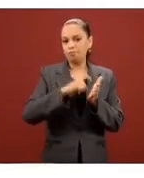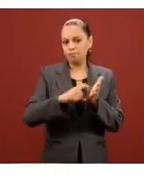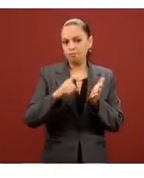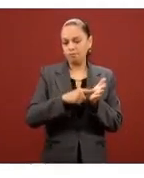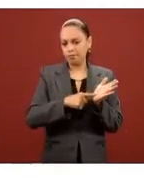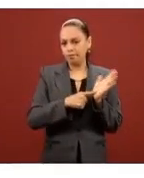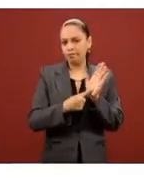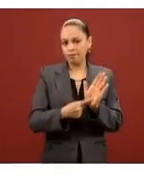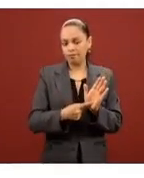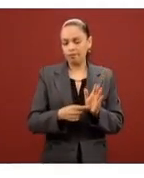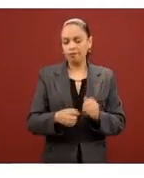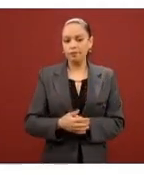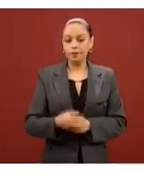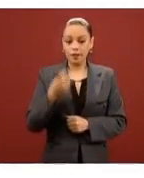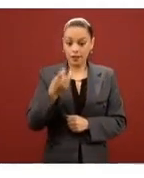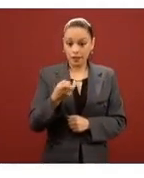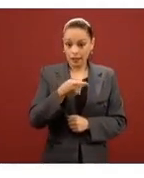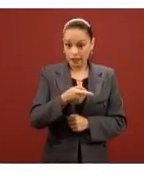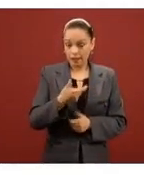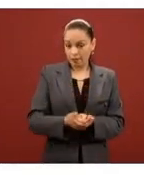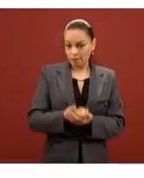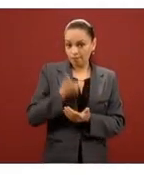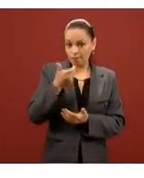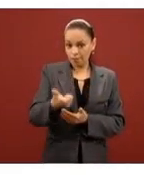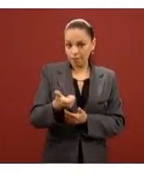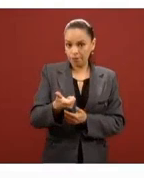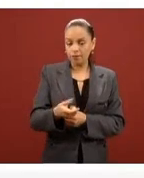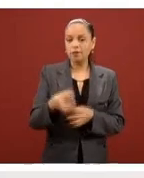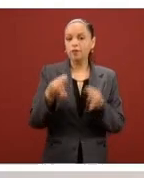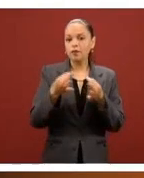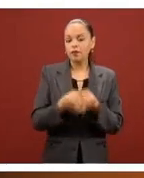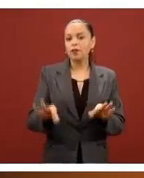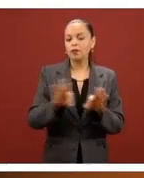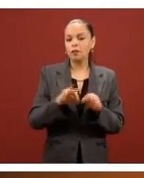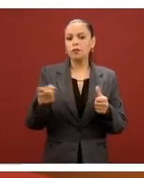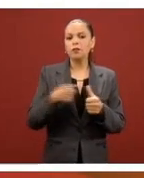esta prestación, tendrían prioridad las personas